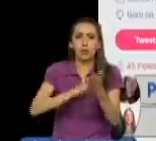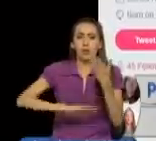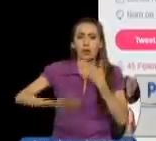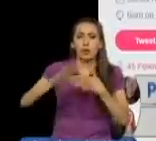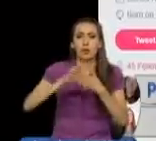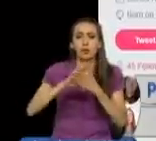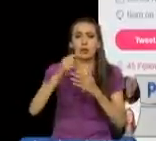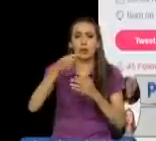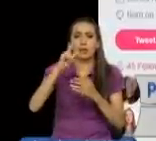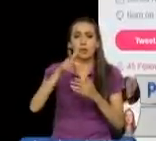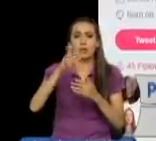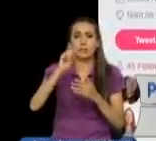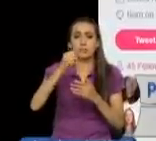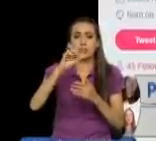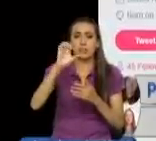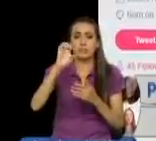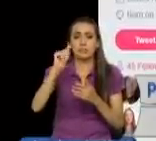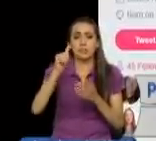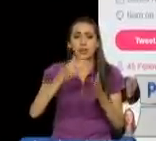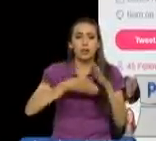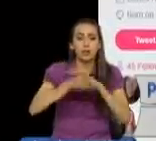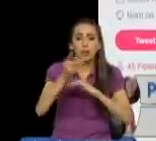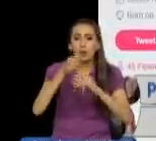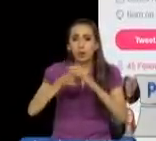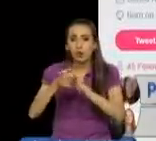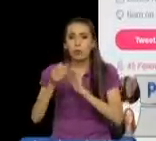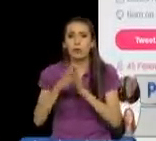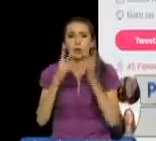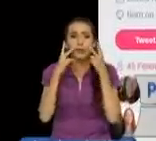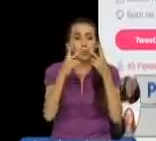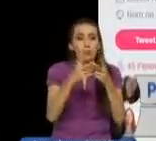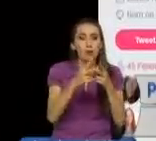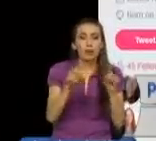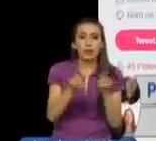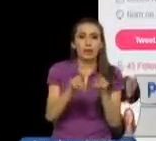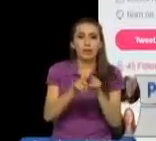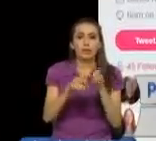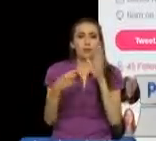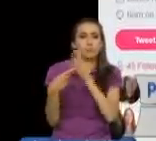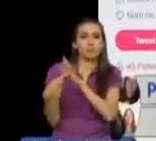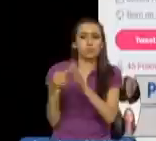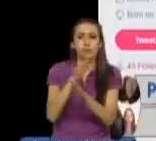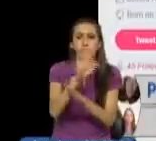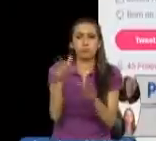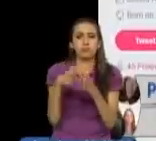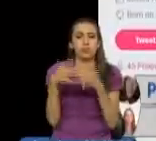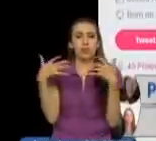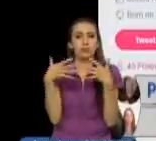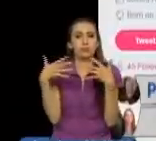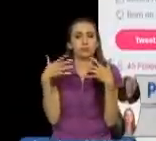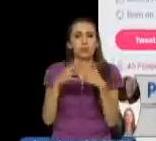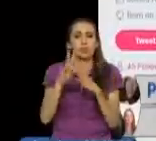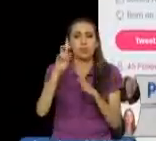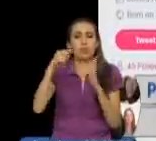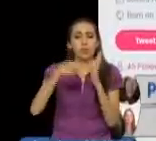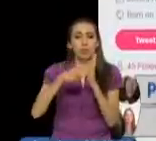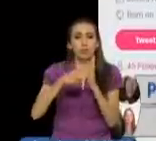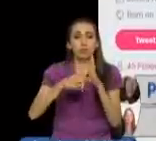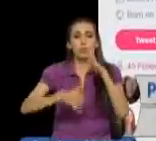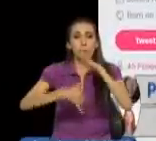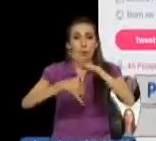transgénero luego de ser sentenciada por filtración a Wikileaks calificó la decisión como un acto de cobardía entre 2000 y 7000 personas